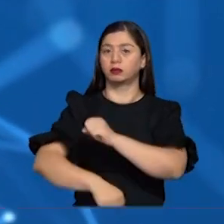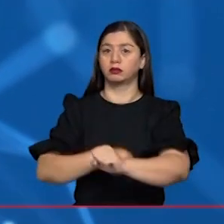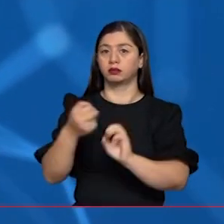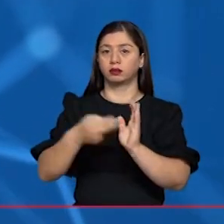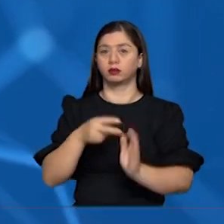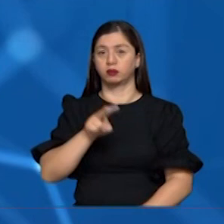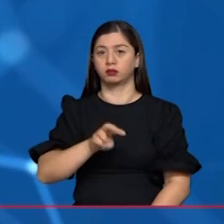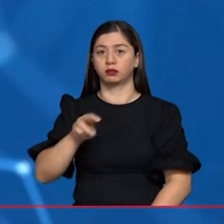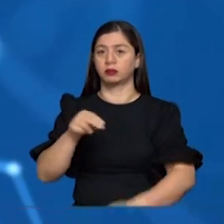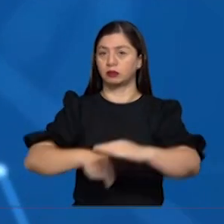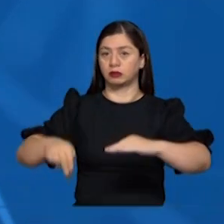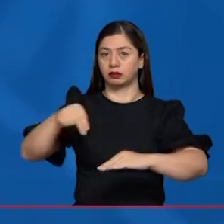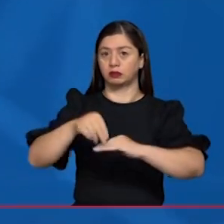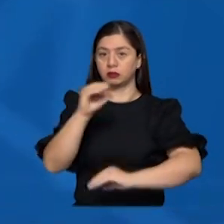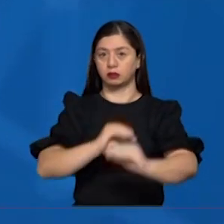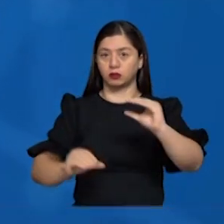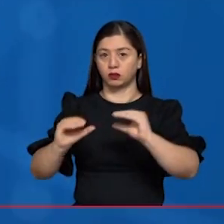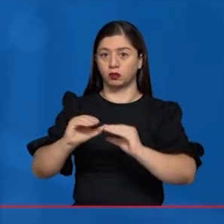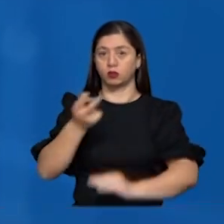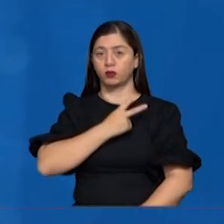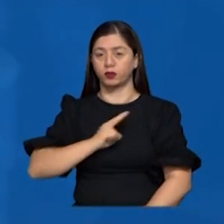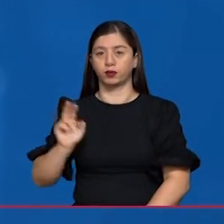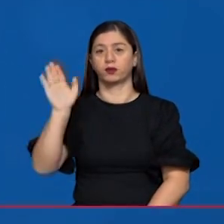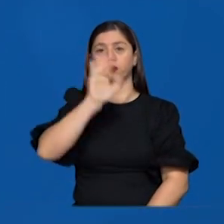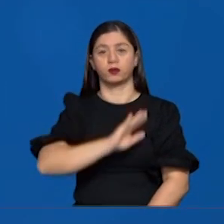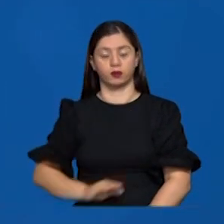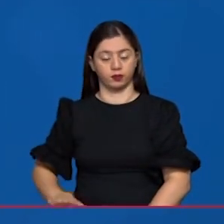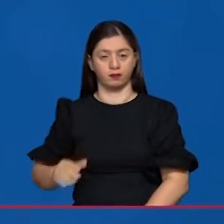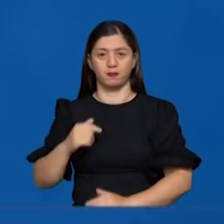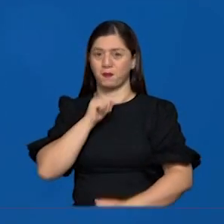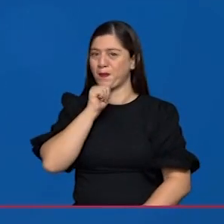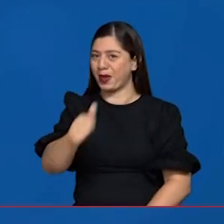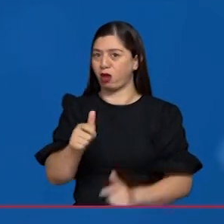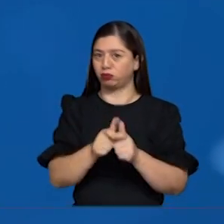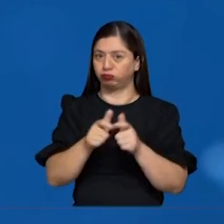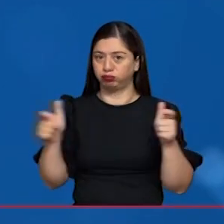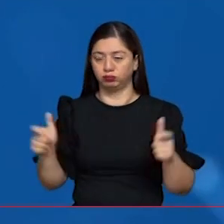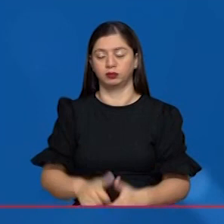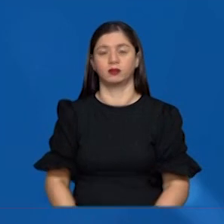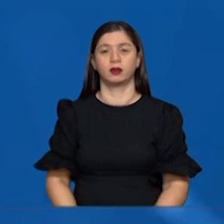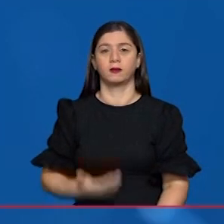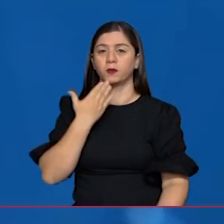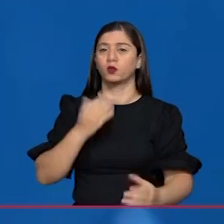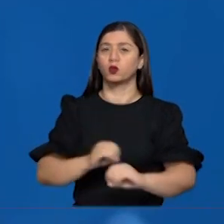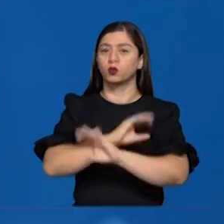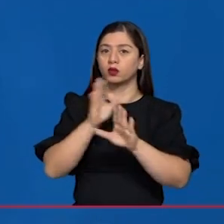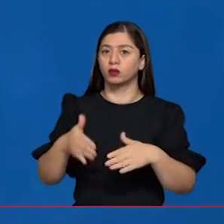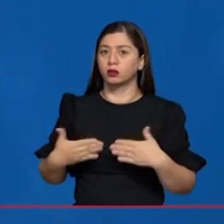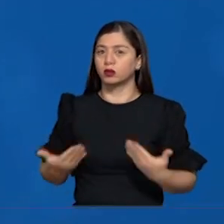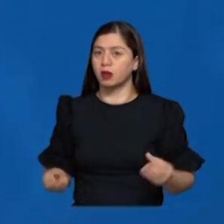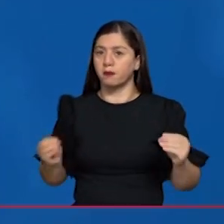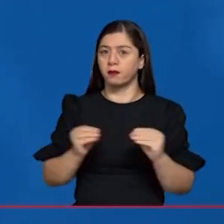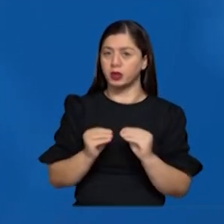2023. Nariño, Cauca y Valle del Cauca son las regiones con más casos. Carlos Gutiérrez, buenos días. Carlos, ¿qué